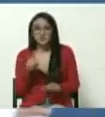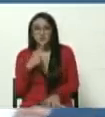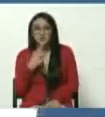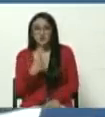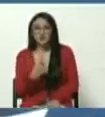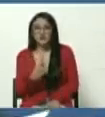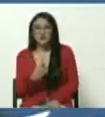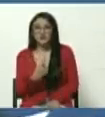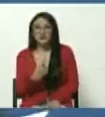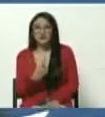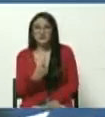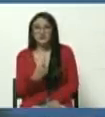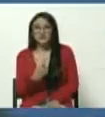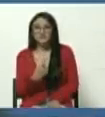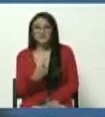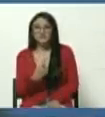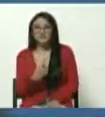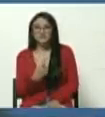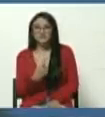acertadamente, valga la expresión.